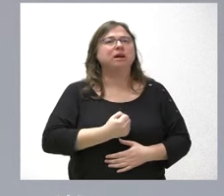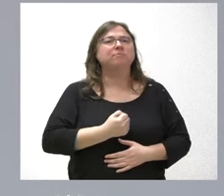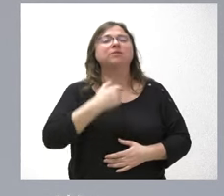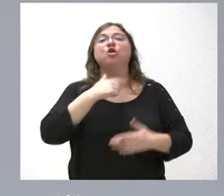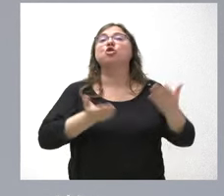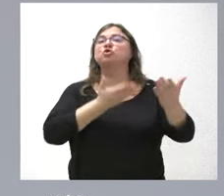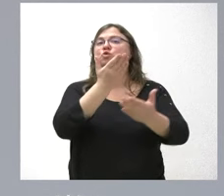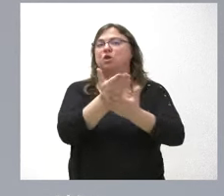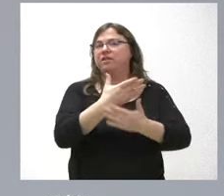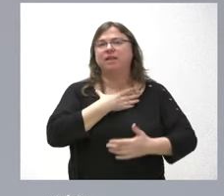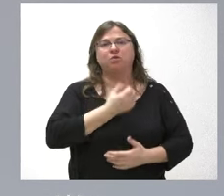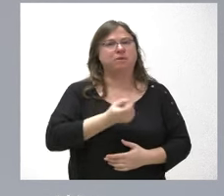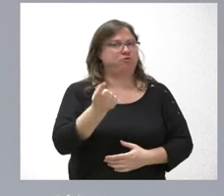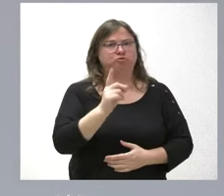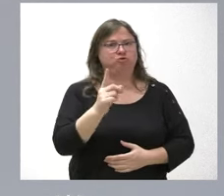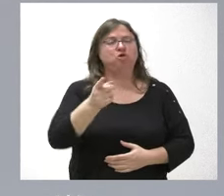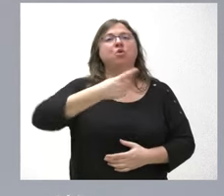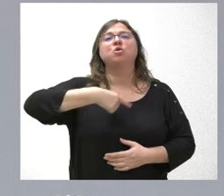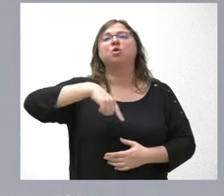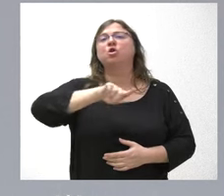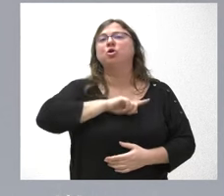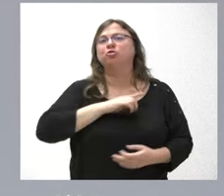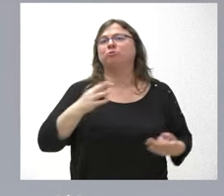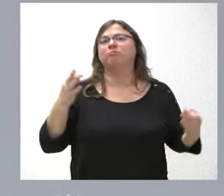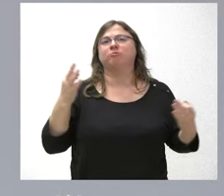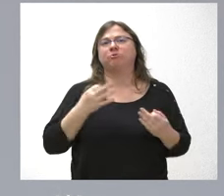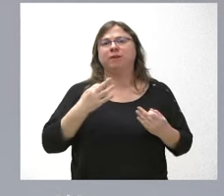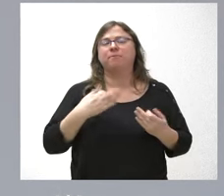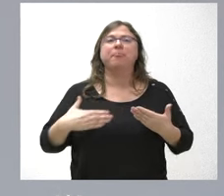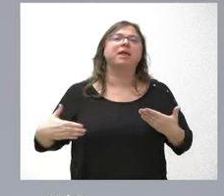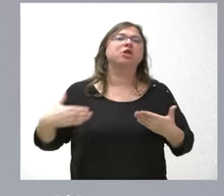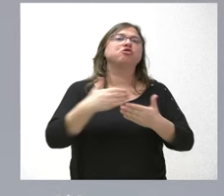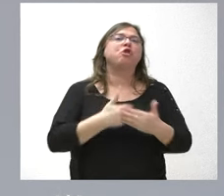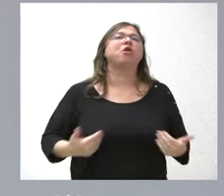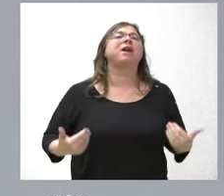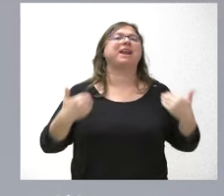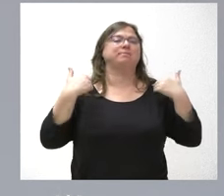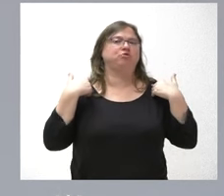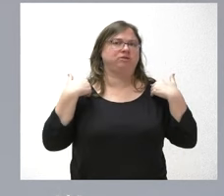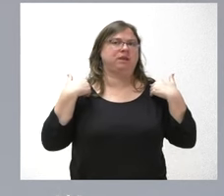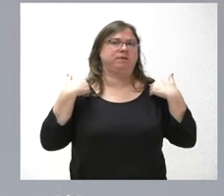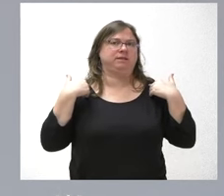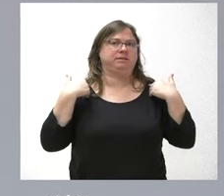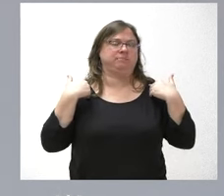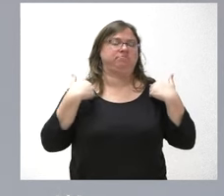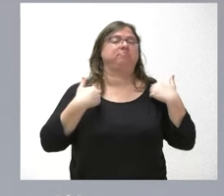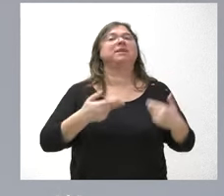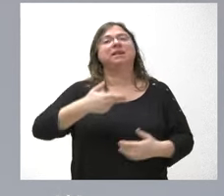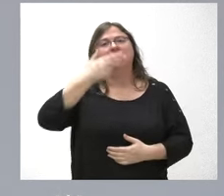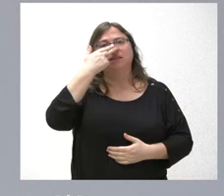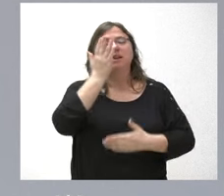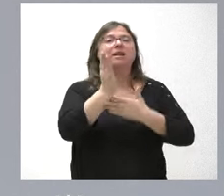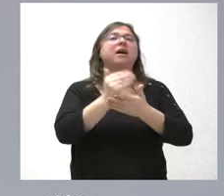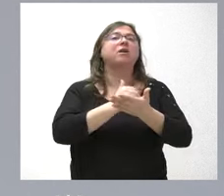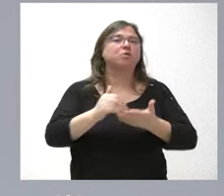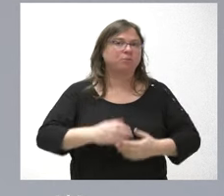de los ayuntamientos. Nosotros les hemos participado a todos los responsables municipales el interés autonómico en organizar estos actos,